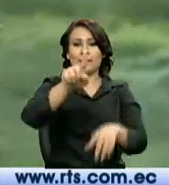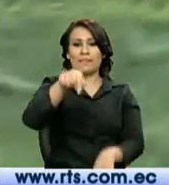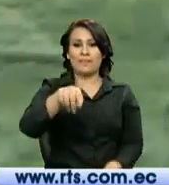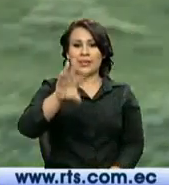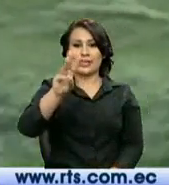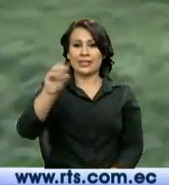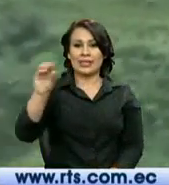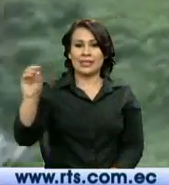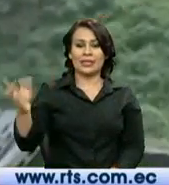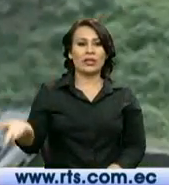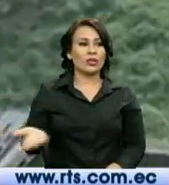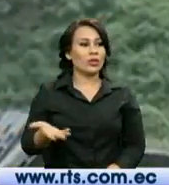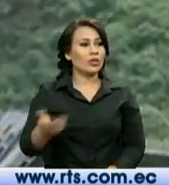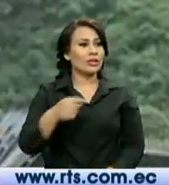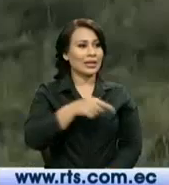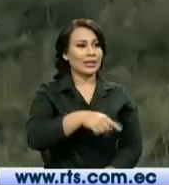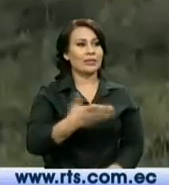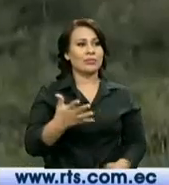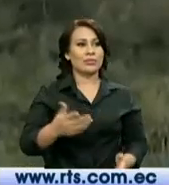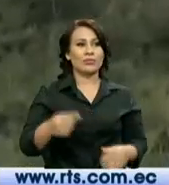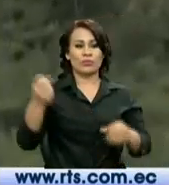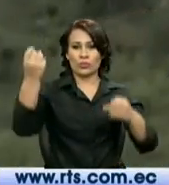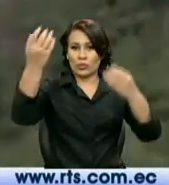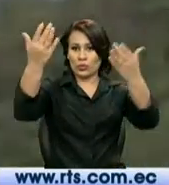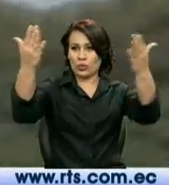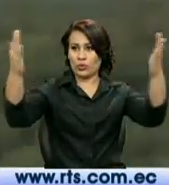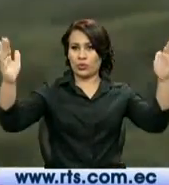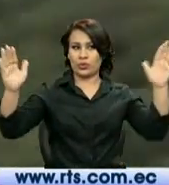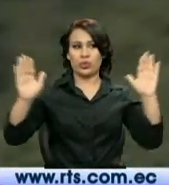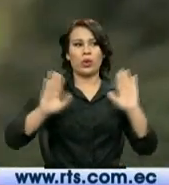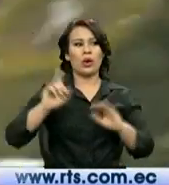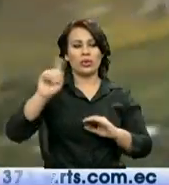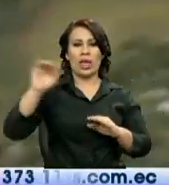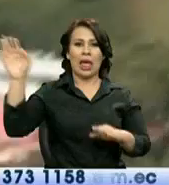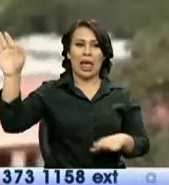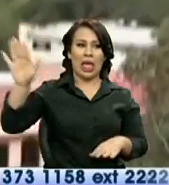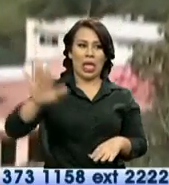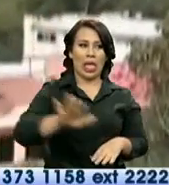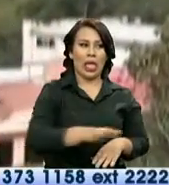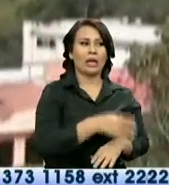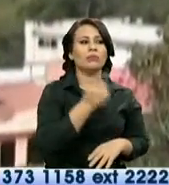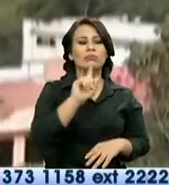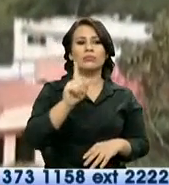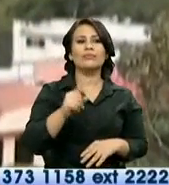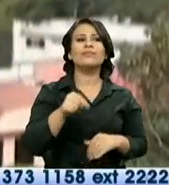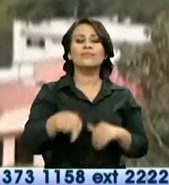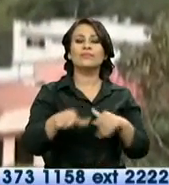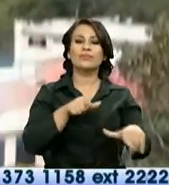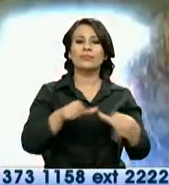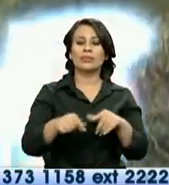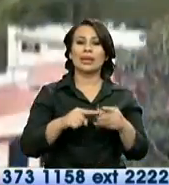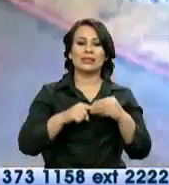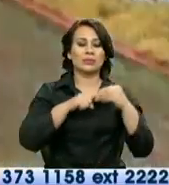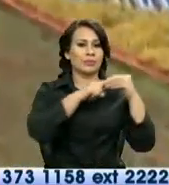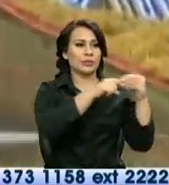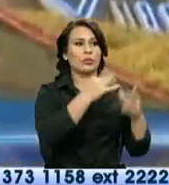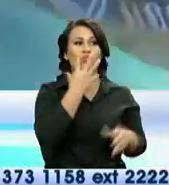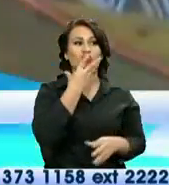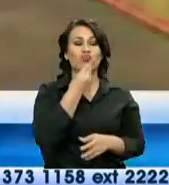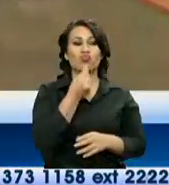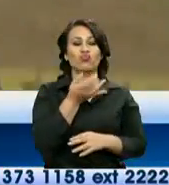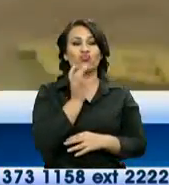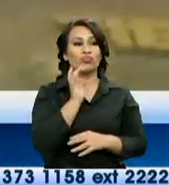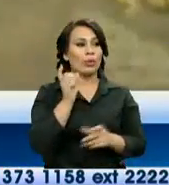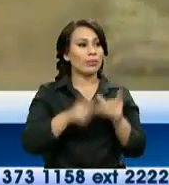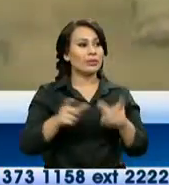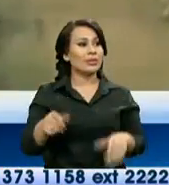talud, adecuada con una geomalla para evitar la erosión de esta superficie. Es considerado uno de los principales atractivos turísticos